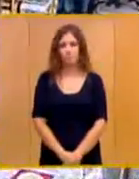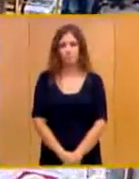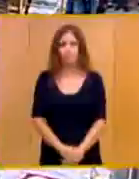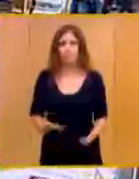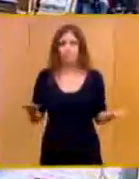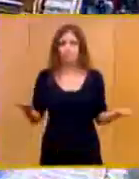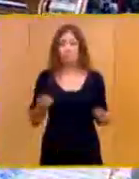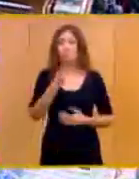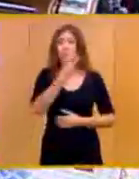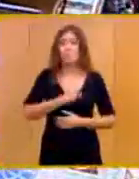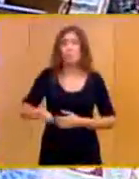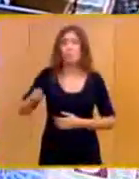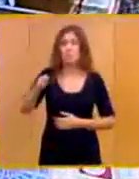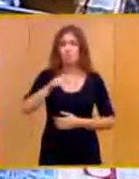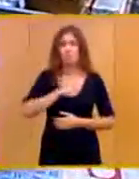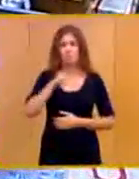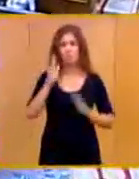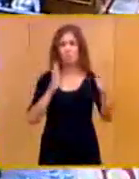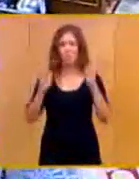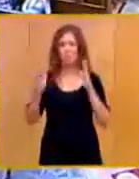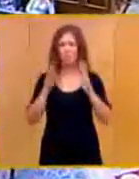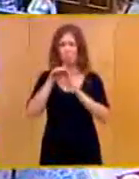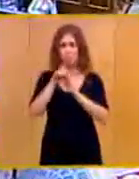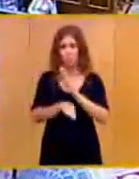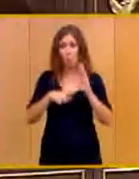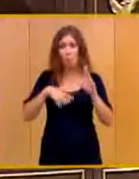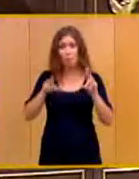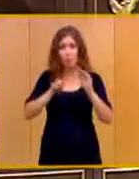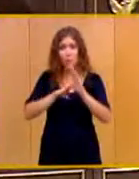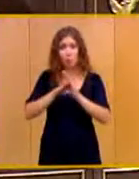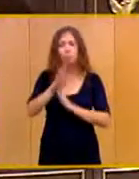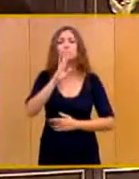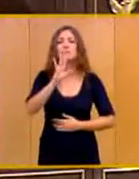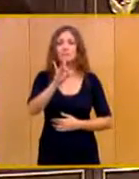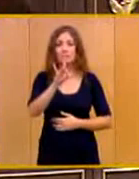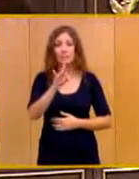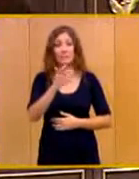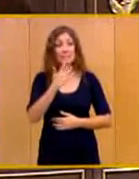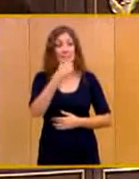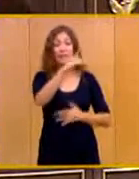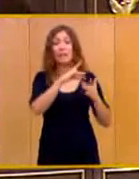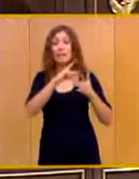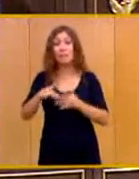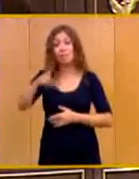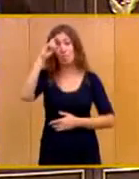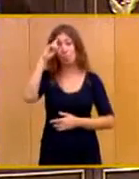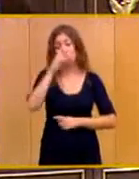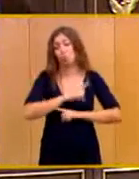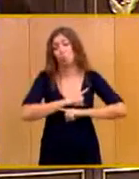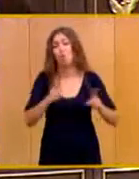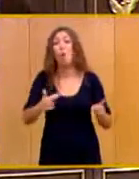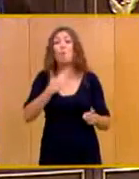¿España puede salir del trance? Sí. ¿Con el señor Rodríguez Zapatero? No. En